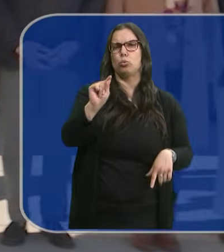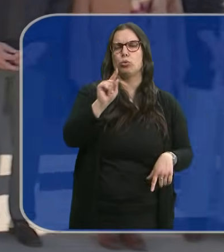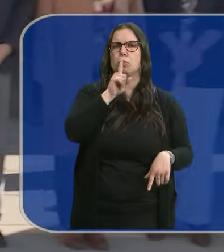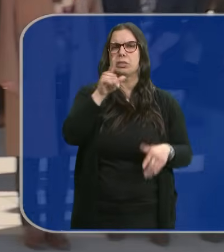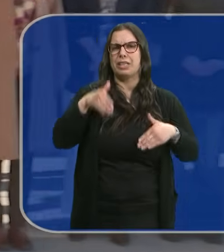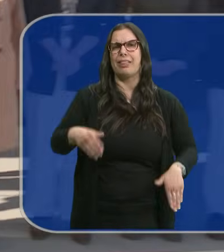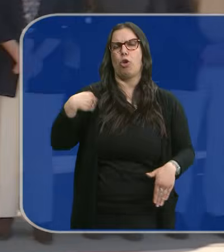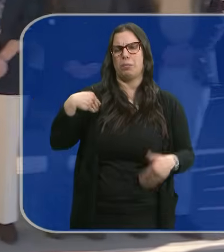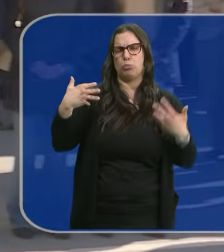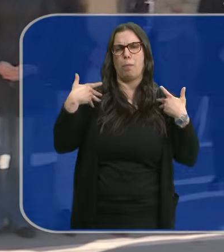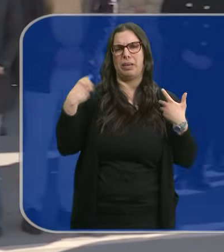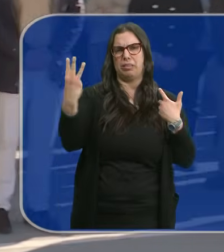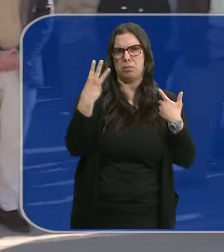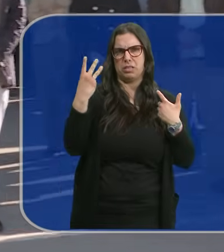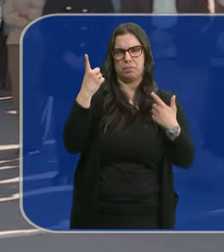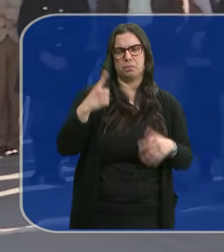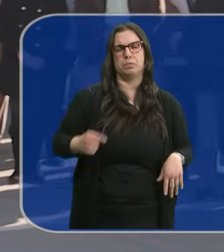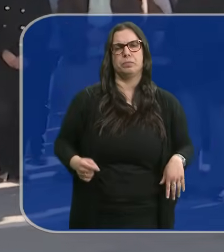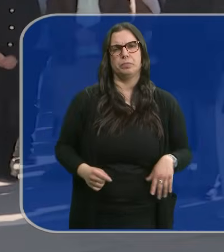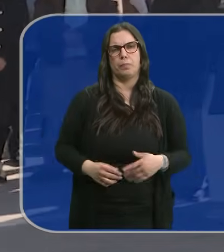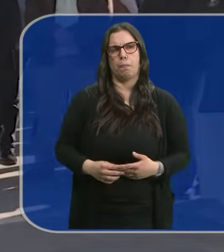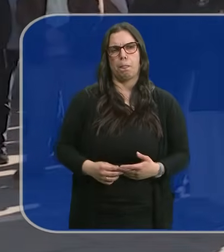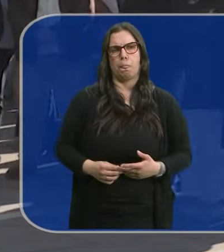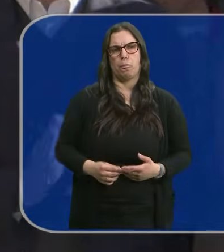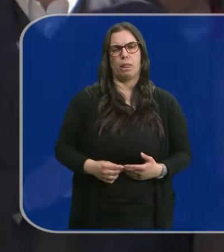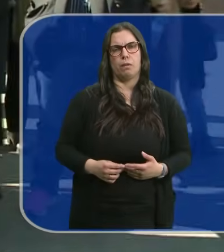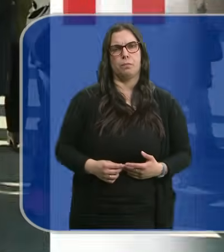en memoria de esas víctimas.